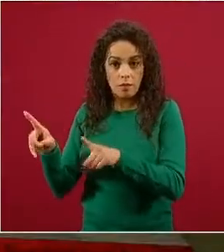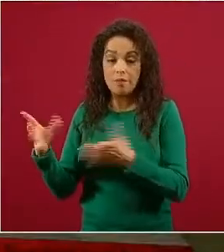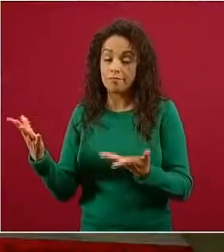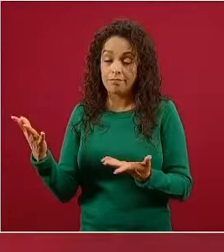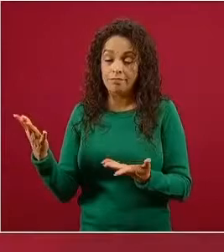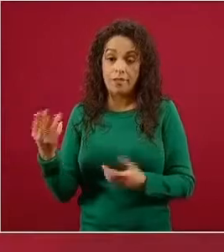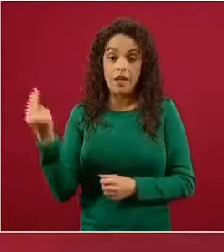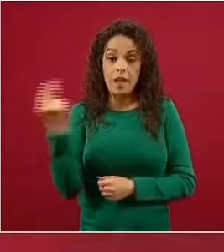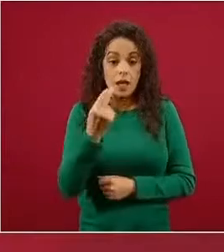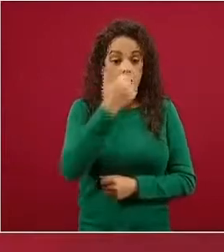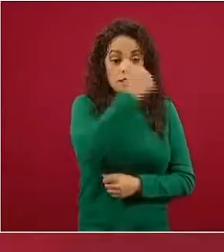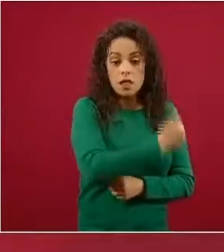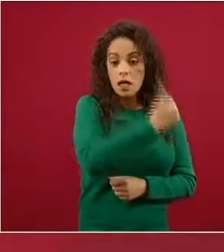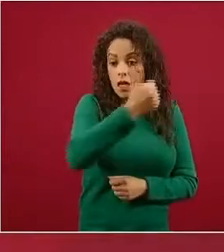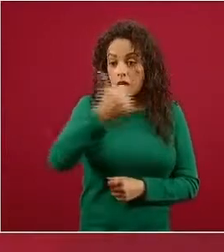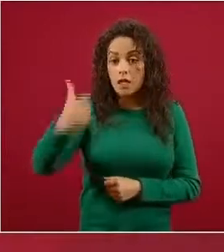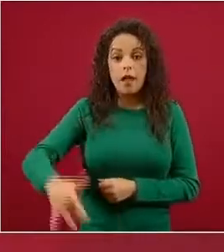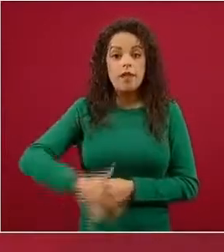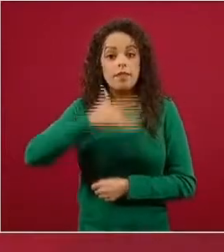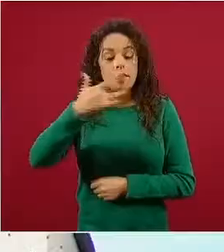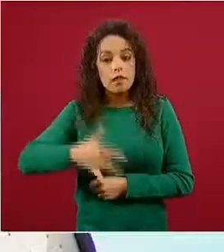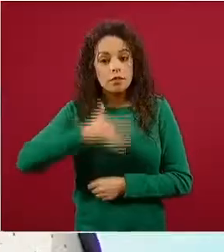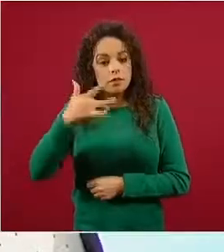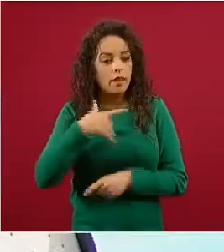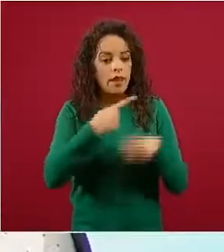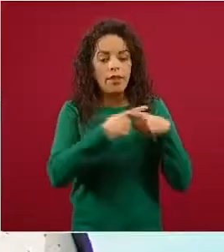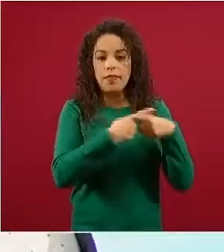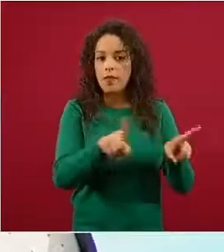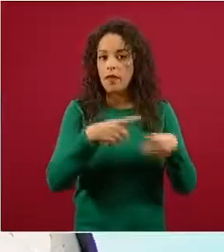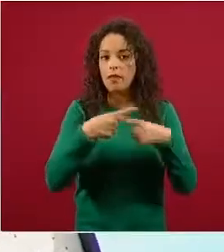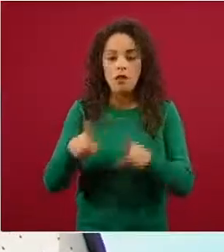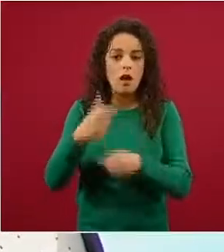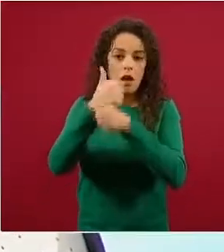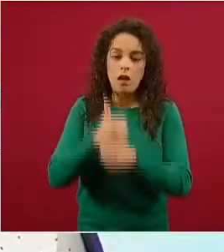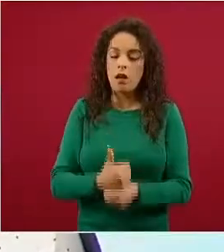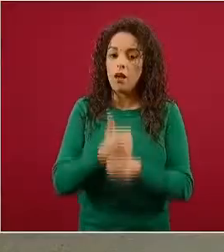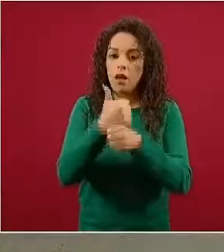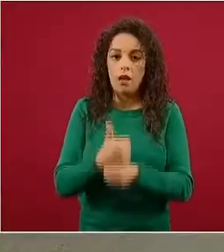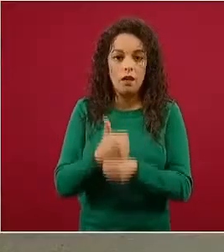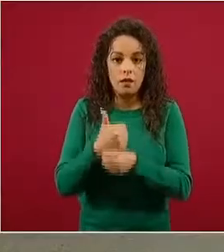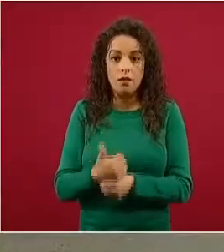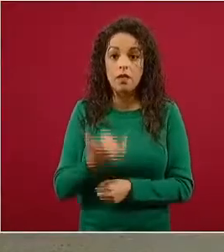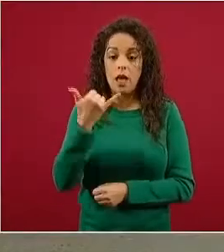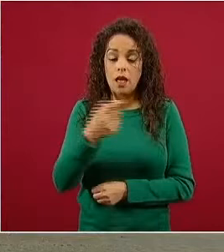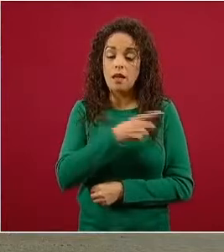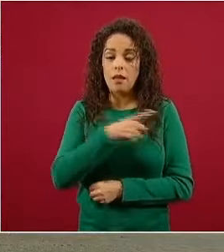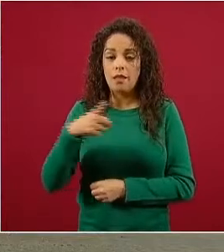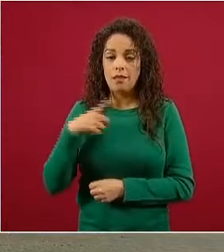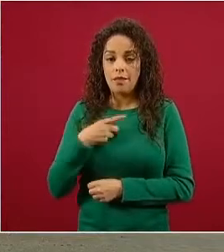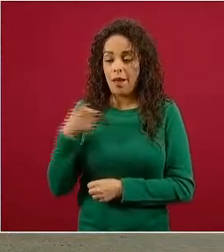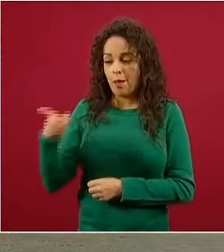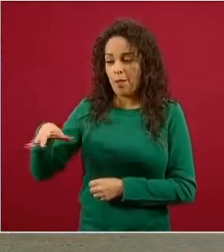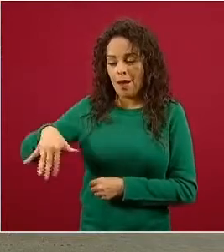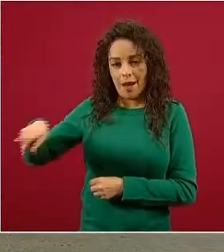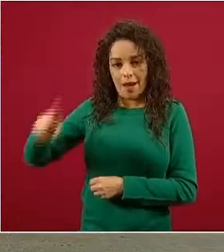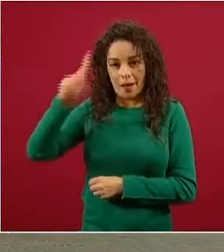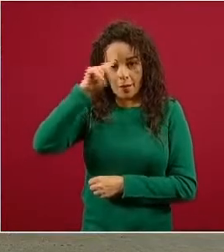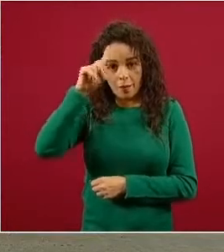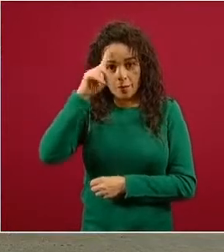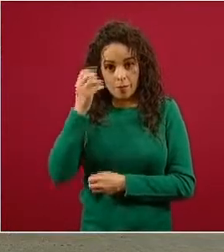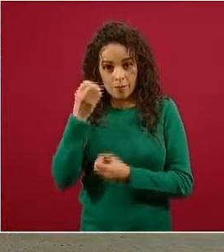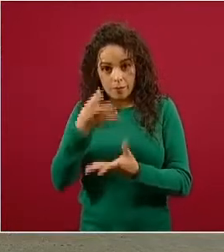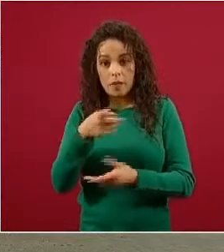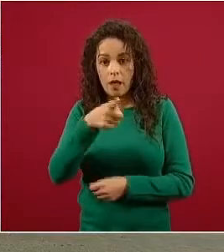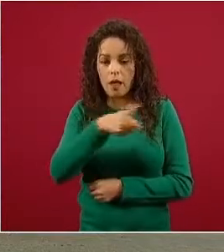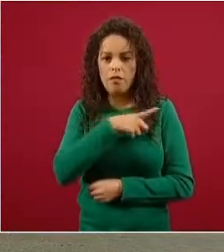quedarnos en casa, se pierde la libertad, es un duelo diferente. Entonces, esto que nos acaba de presentar la doctora Rodríguez Bores